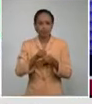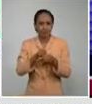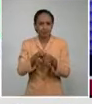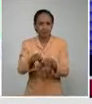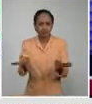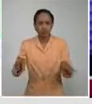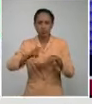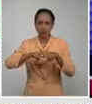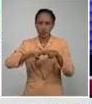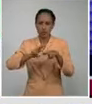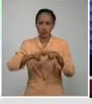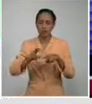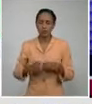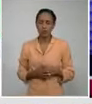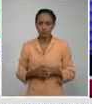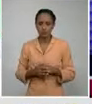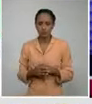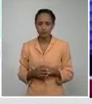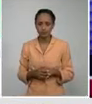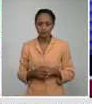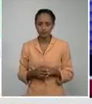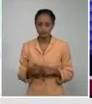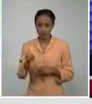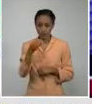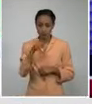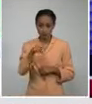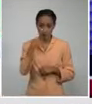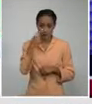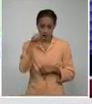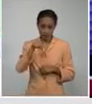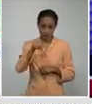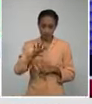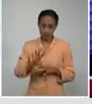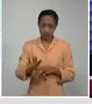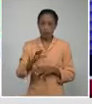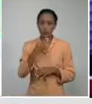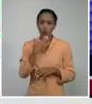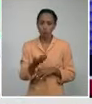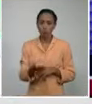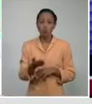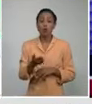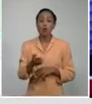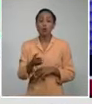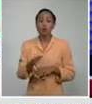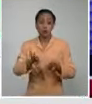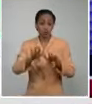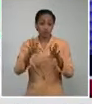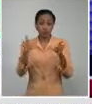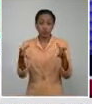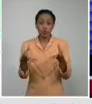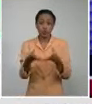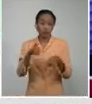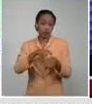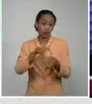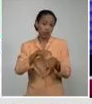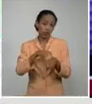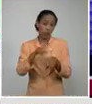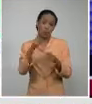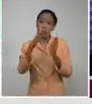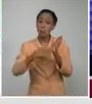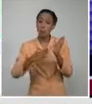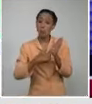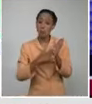en él, cuando lo proyecten, se puede ver cómo durante prácticamente más de un mes, más de